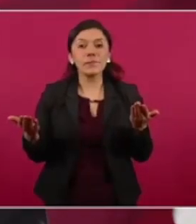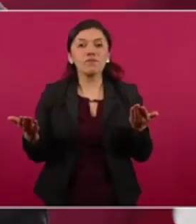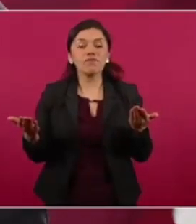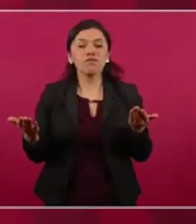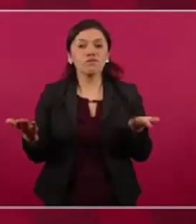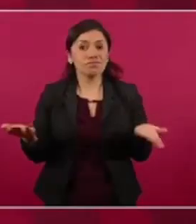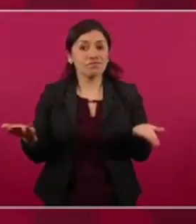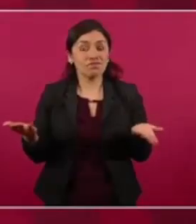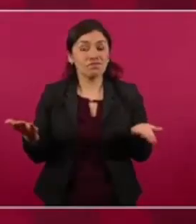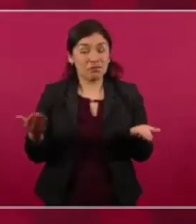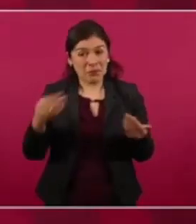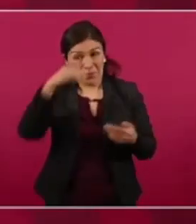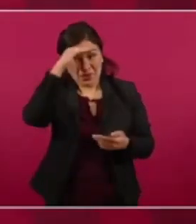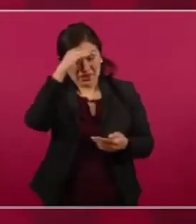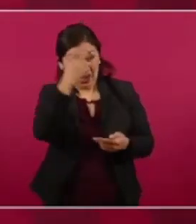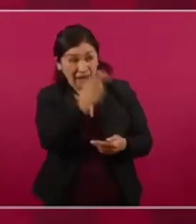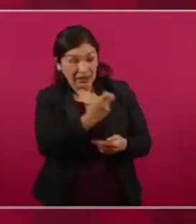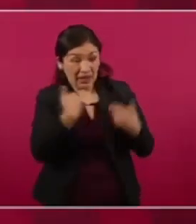¿No es fácil?